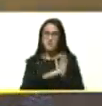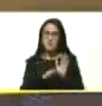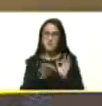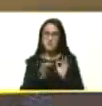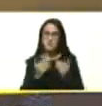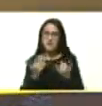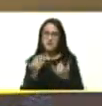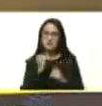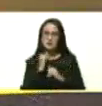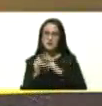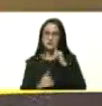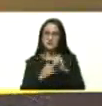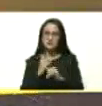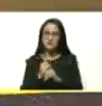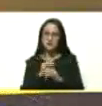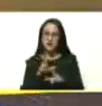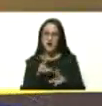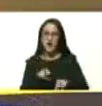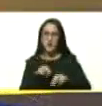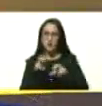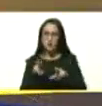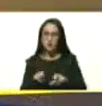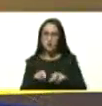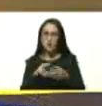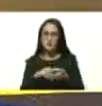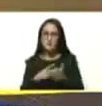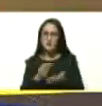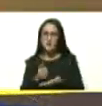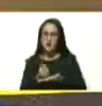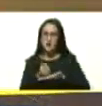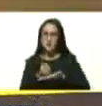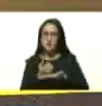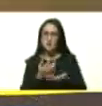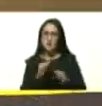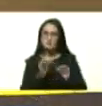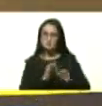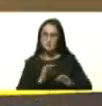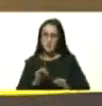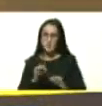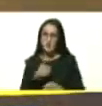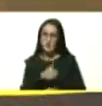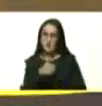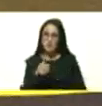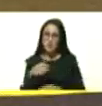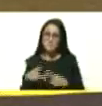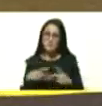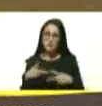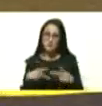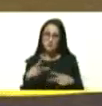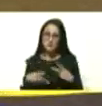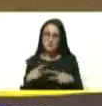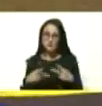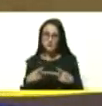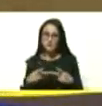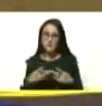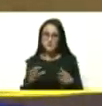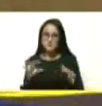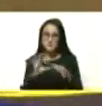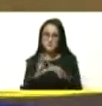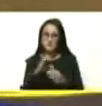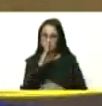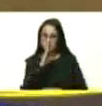de internacionalización de la agricultura. Eso nos va a ayudar a consolidar cada uno de los procesos también que están